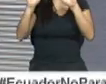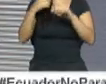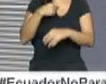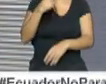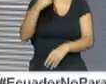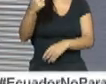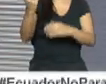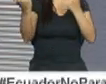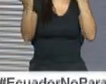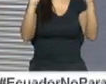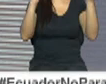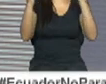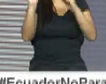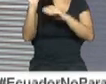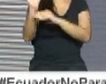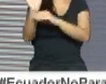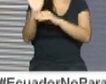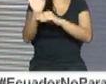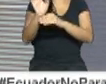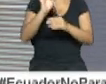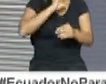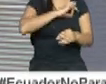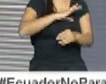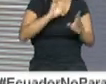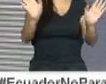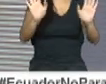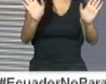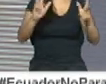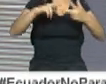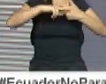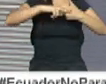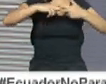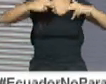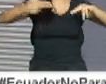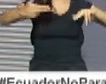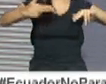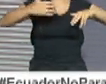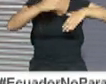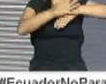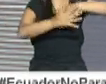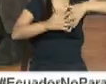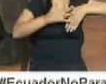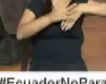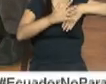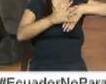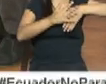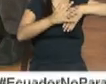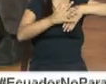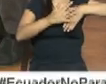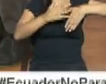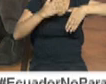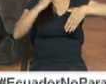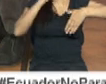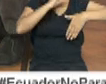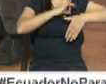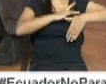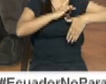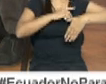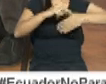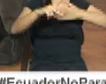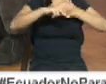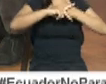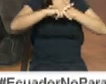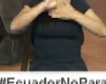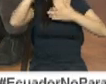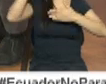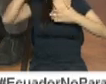estoy comparando. Lo que quería hacer un contexto regional de lo que ha sucedido en Chile, en Argentina, en Uruguay y Paraguay. Obviamente el tema de las Fuerzas